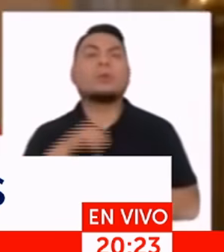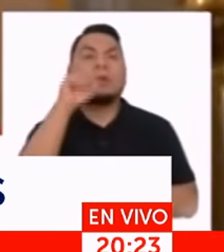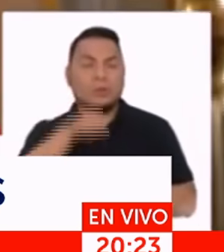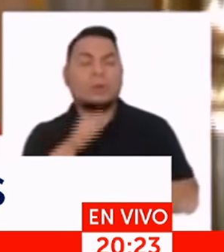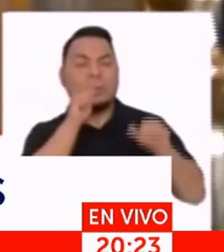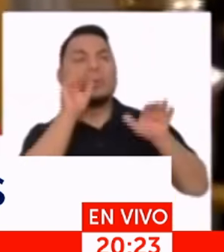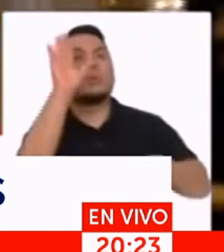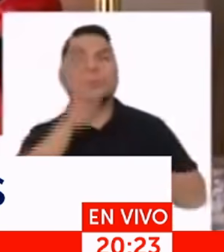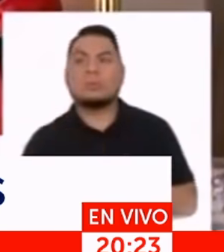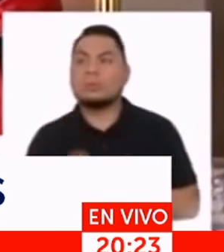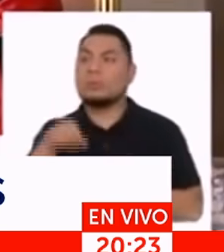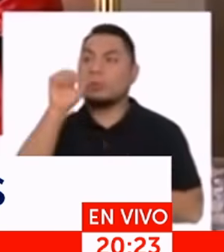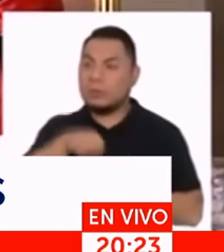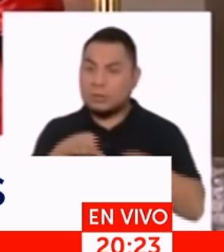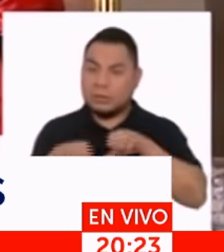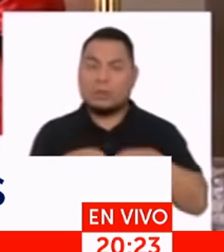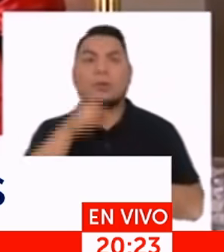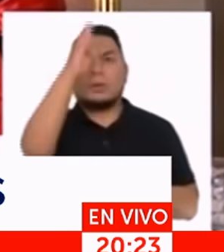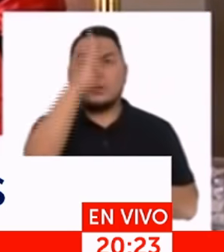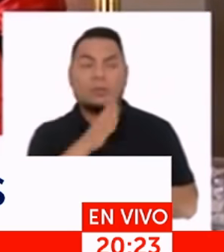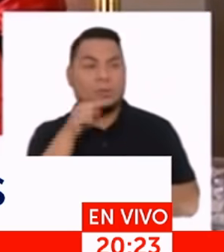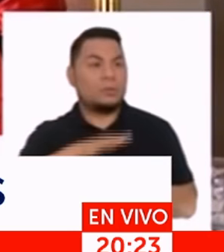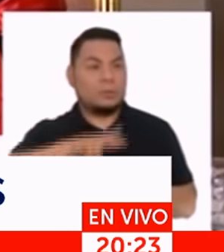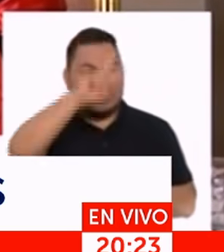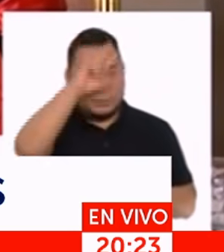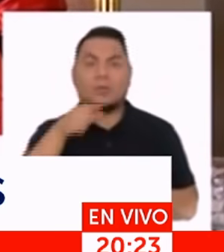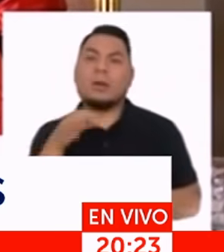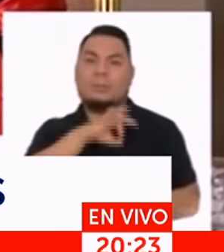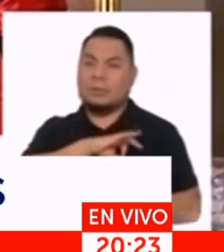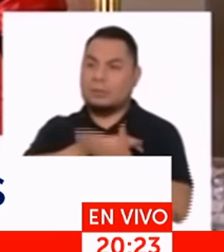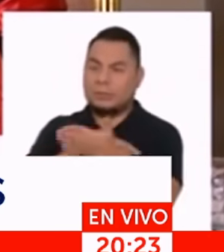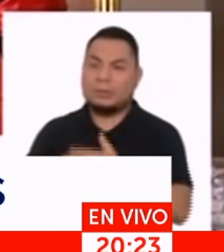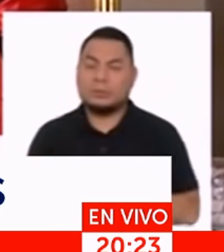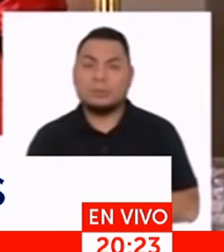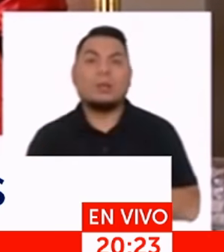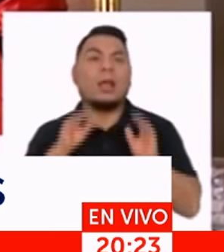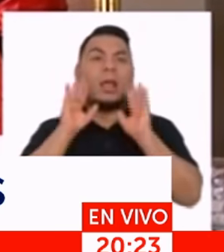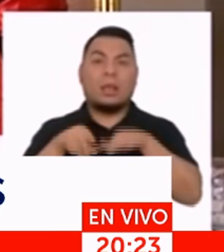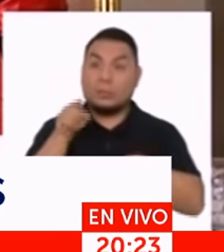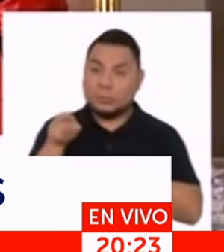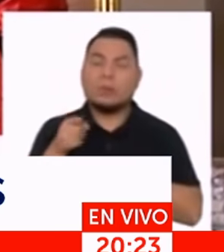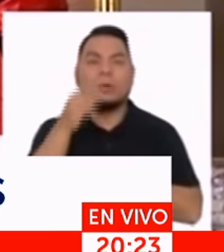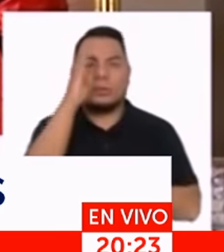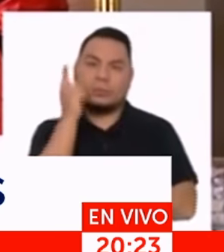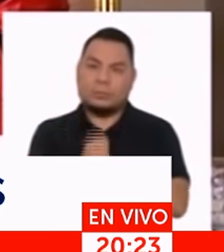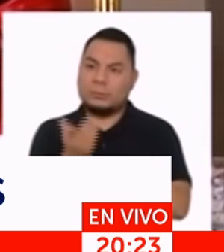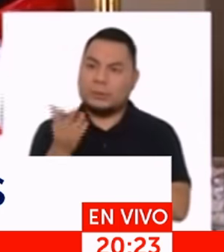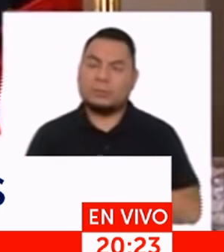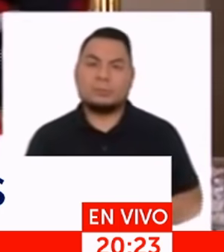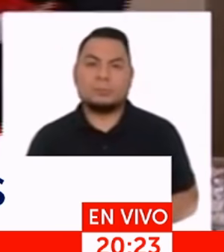Sí, juro. Si así lo hicieres, que Dios y la patria lo premie. Caso contrario, os lo